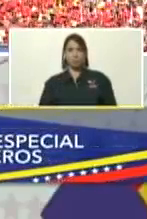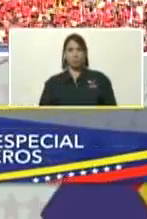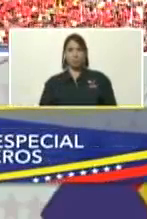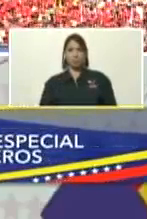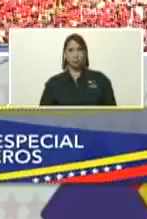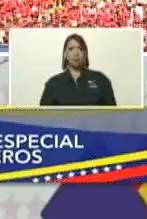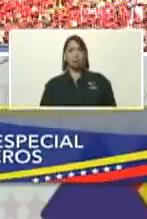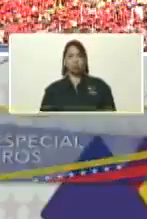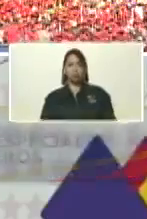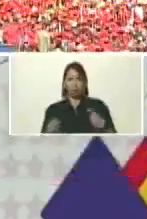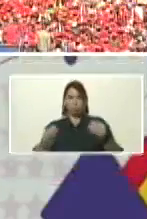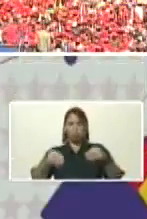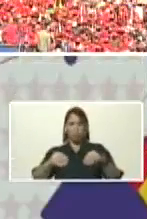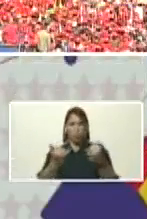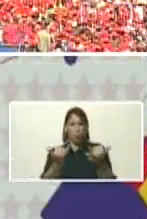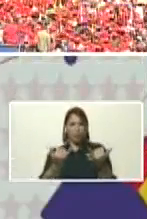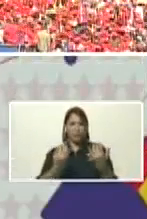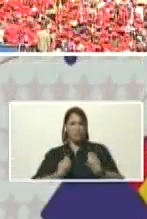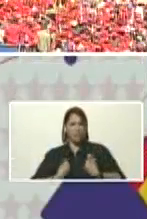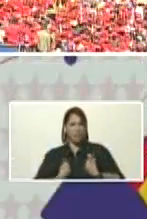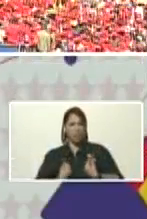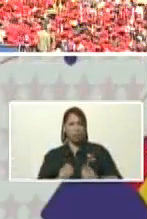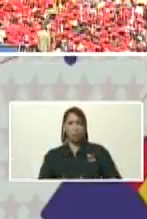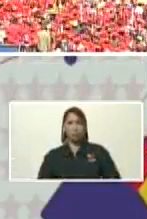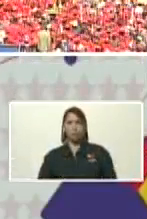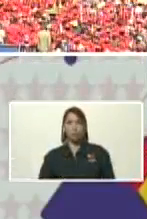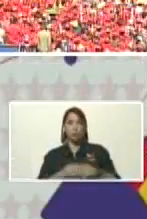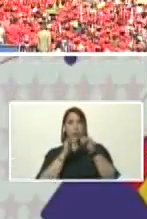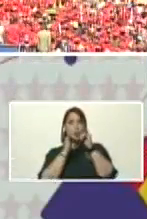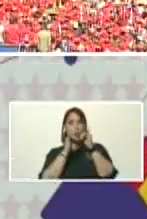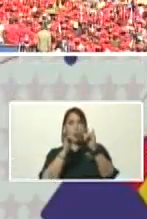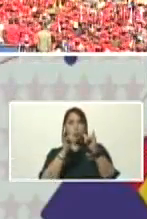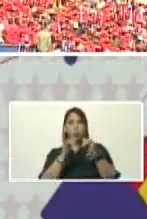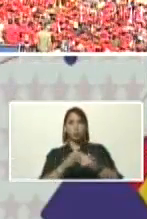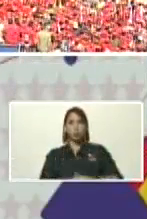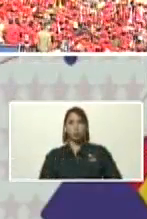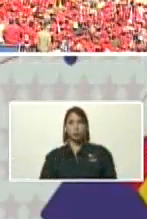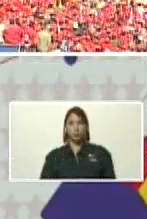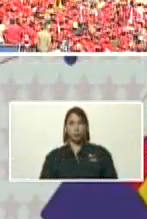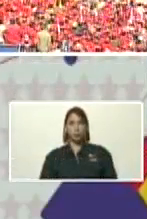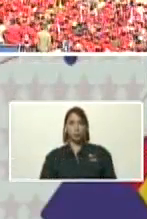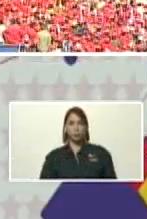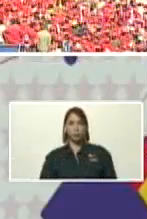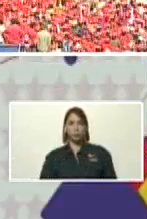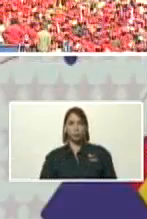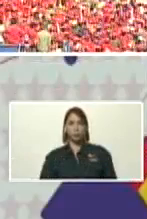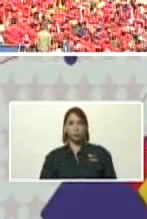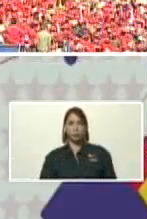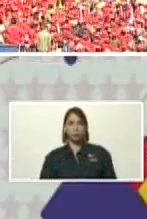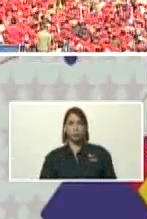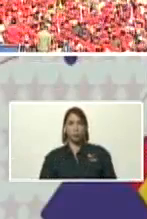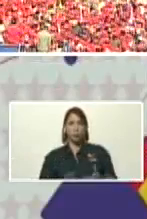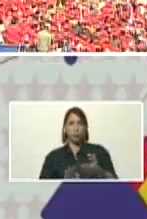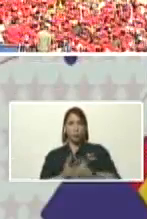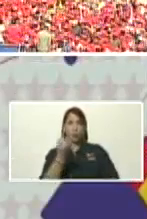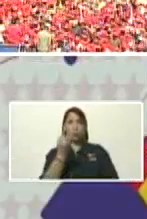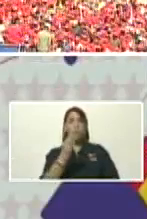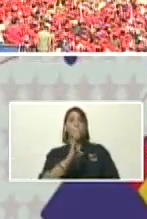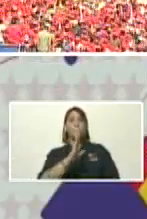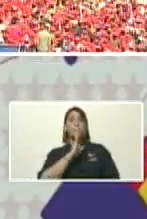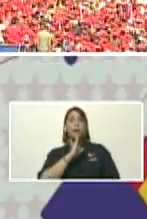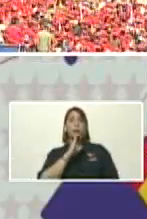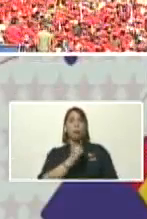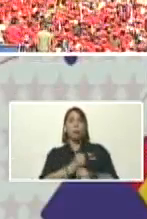consonancia con la época histórica, anuncio la creación del Banco de los